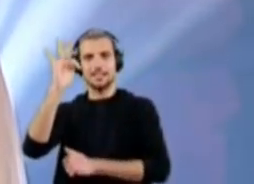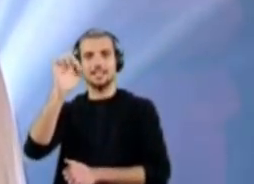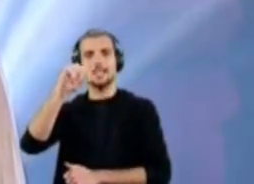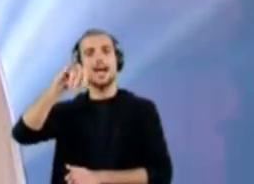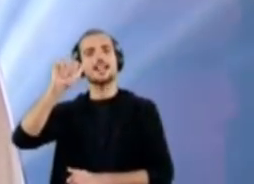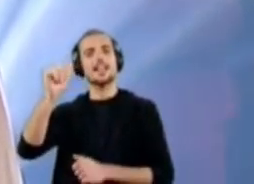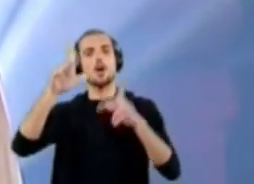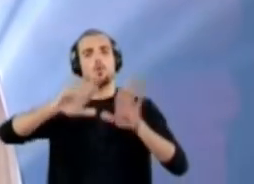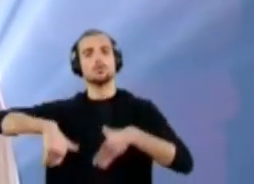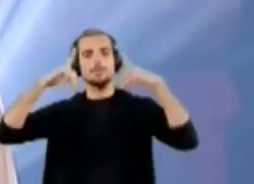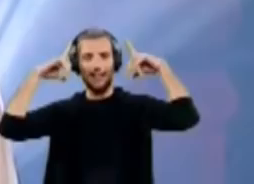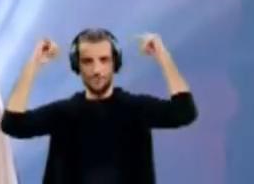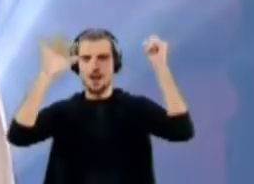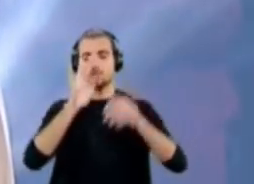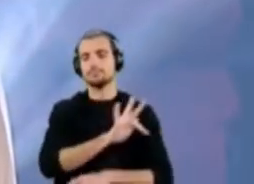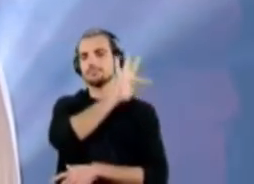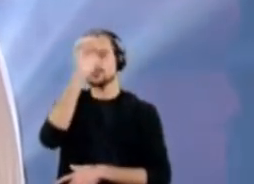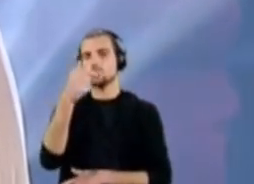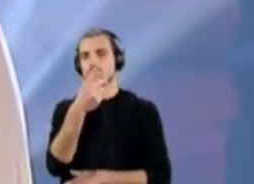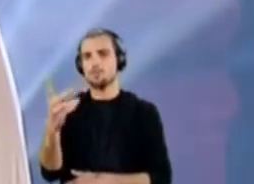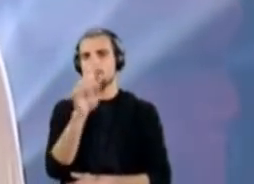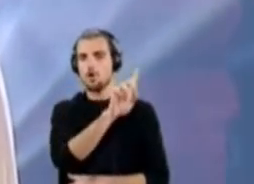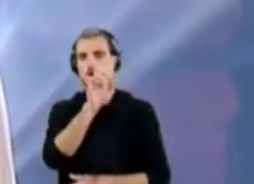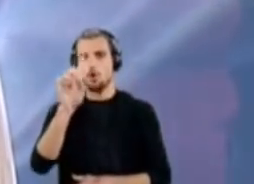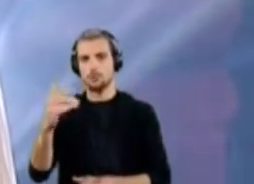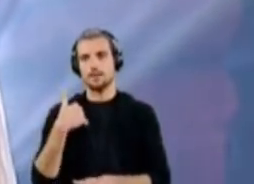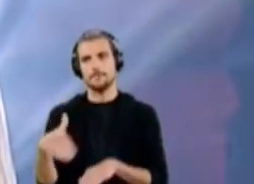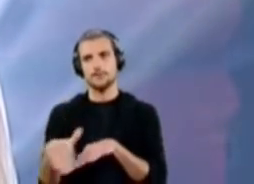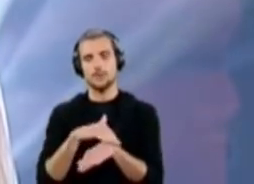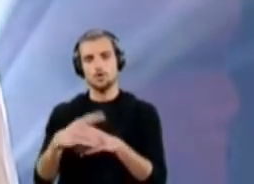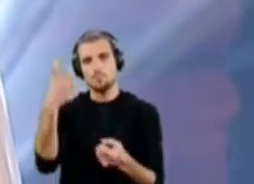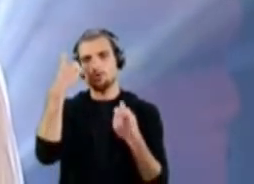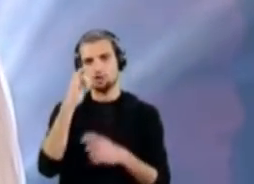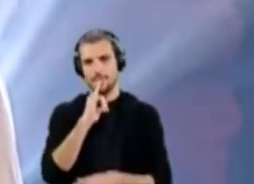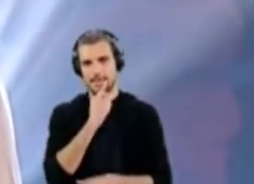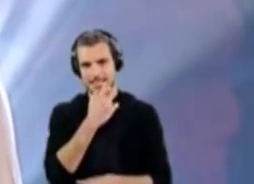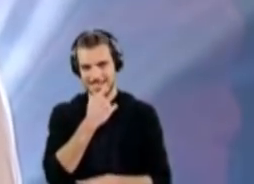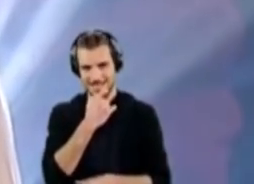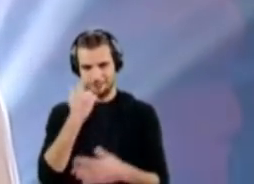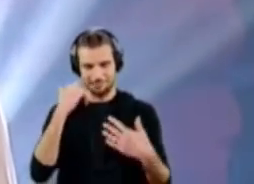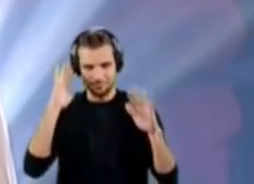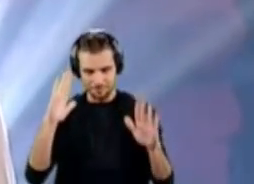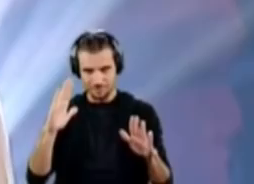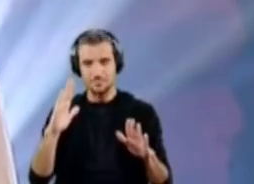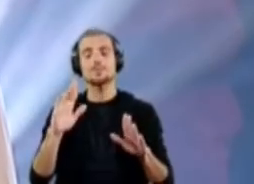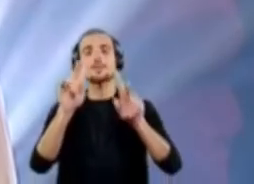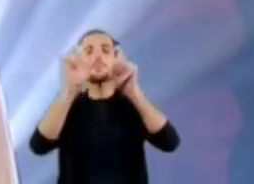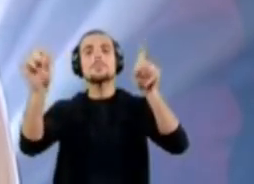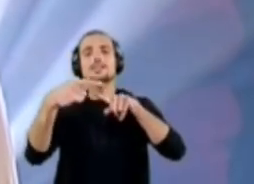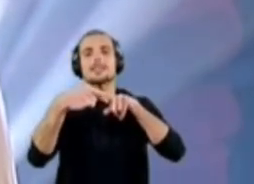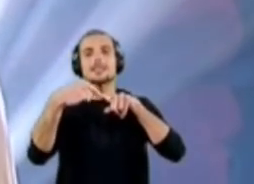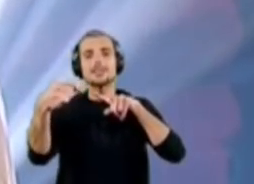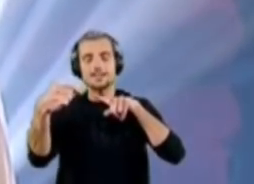ya con el concursante número 11. Que me perdone mi profesora de inglés. A ver si lo digo bien. Quality Nails